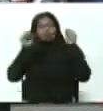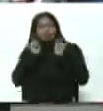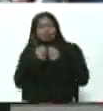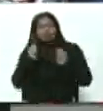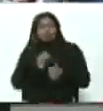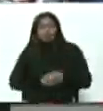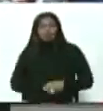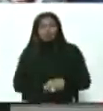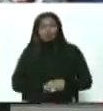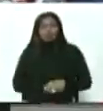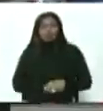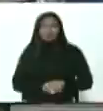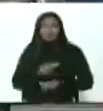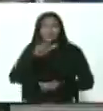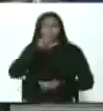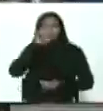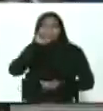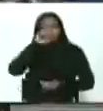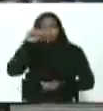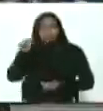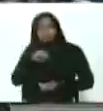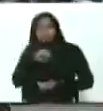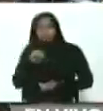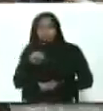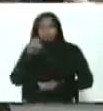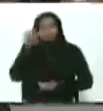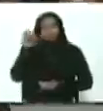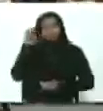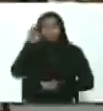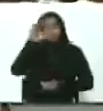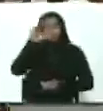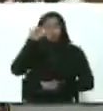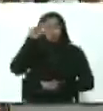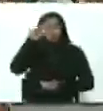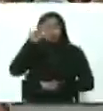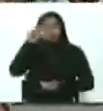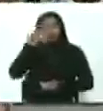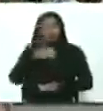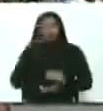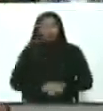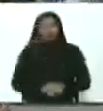Anzoátegui, Luis José Marcano.